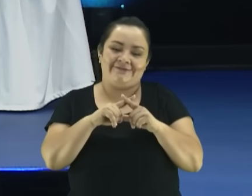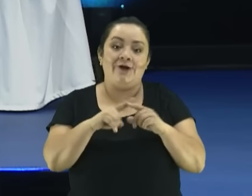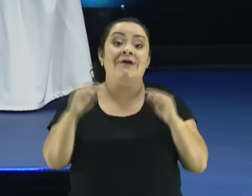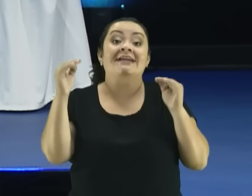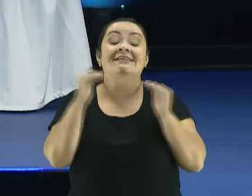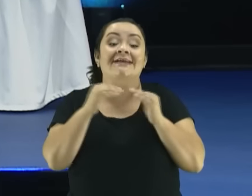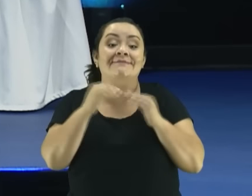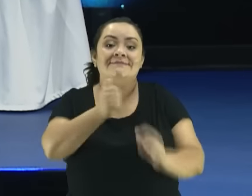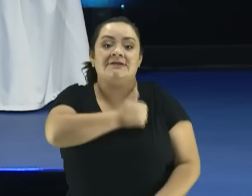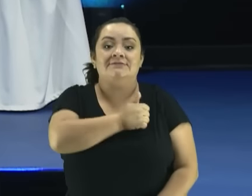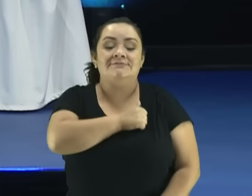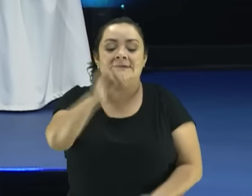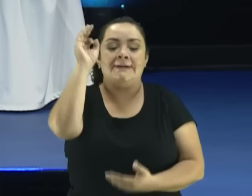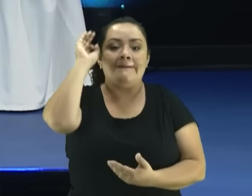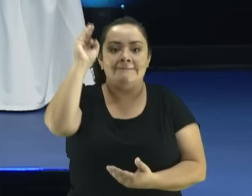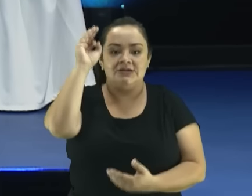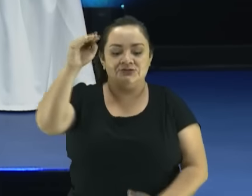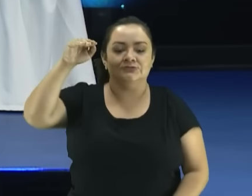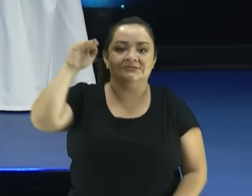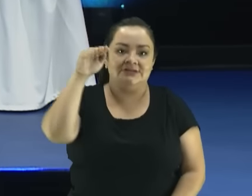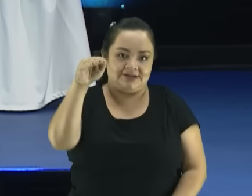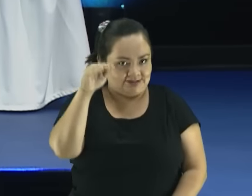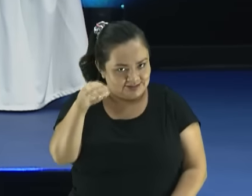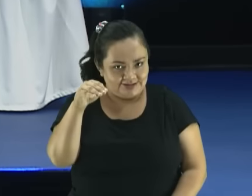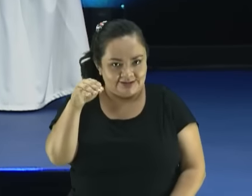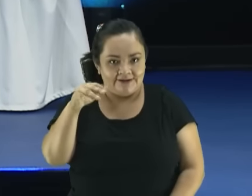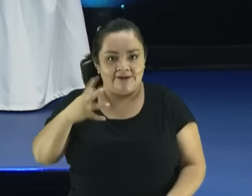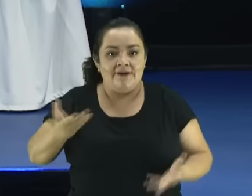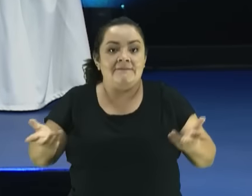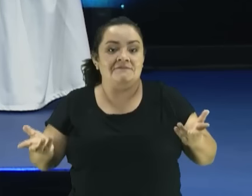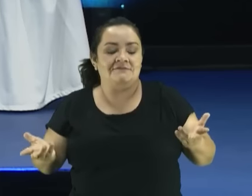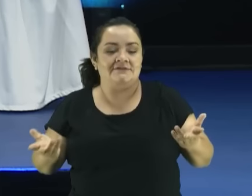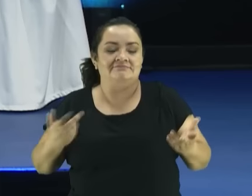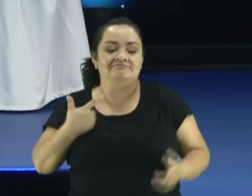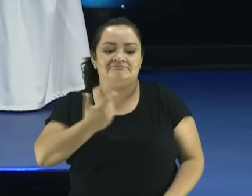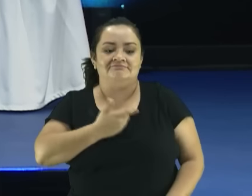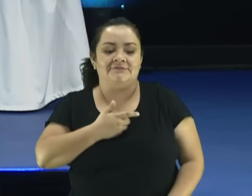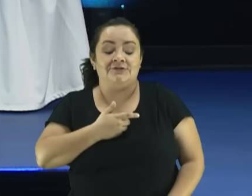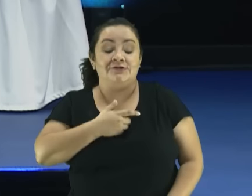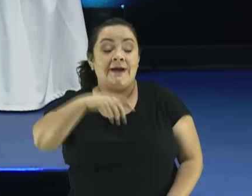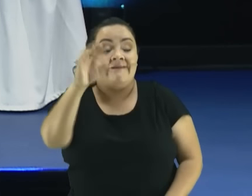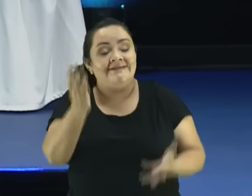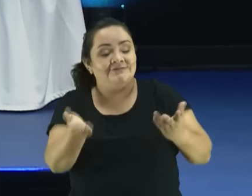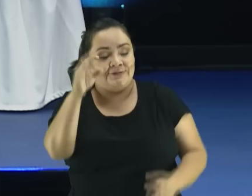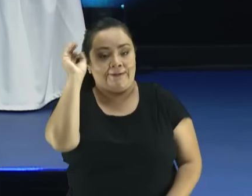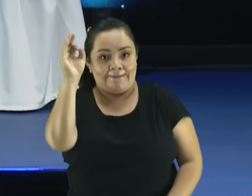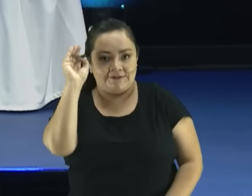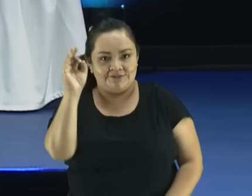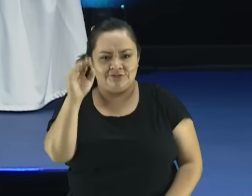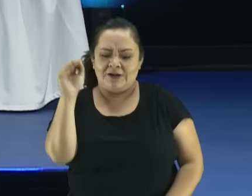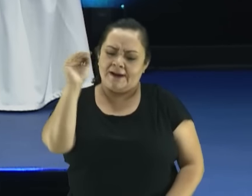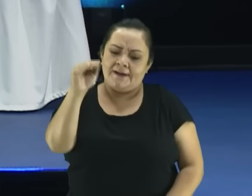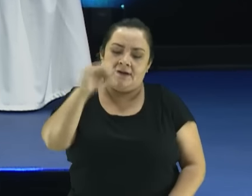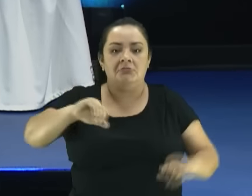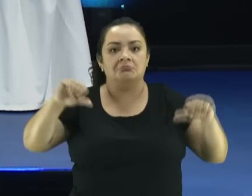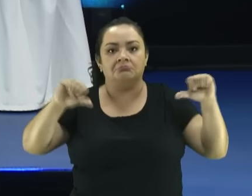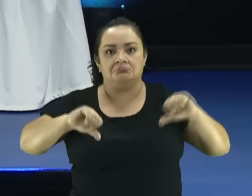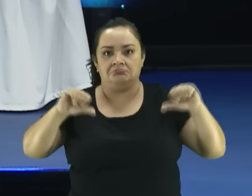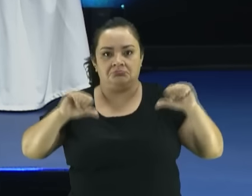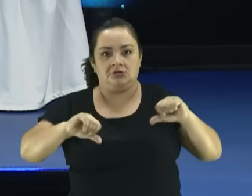iglesia que ha dejado a un lado el evangelio de Cristo y ha enseñado mal a su congregación en